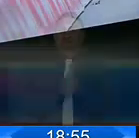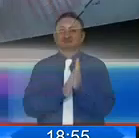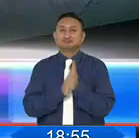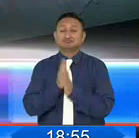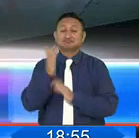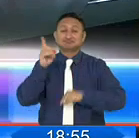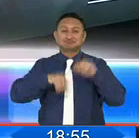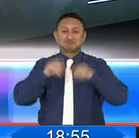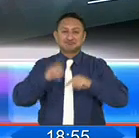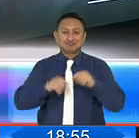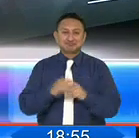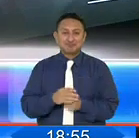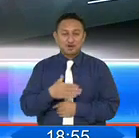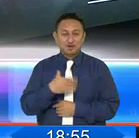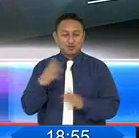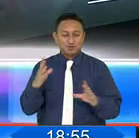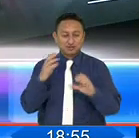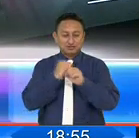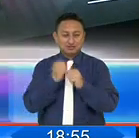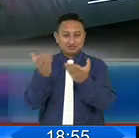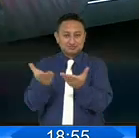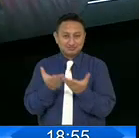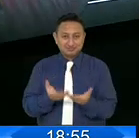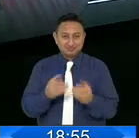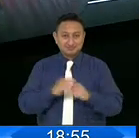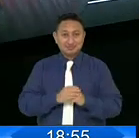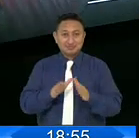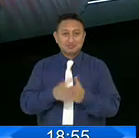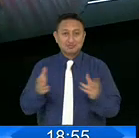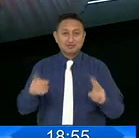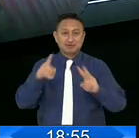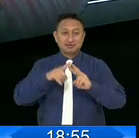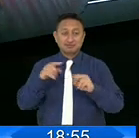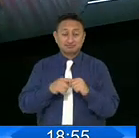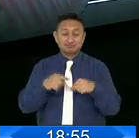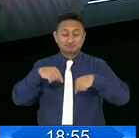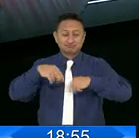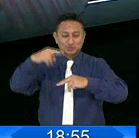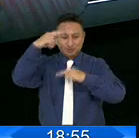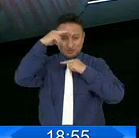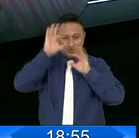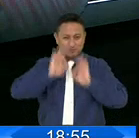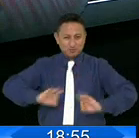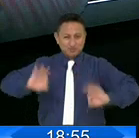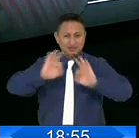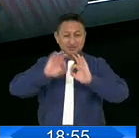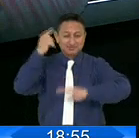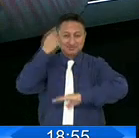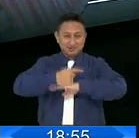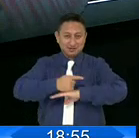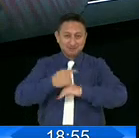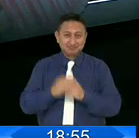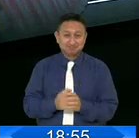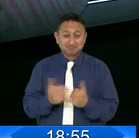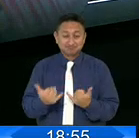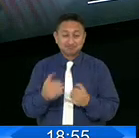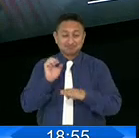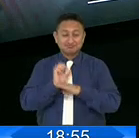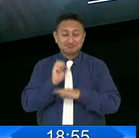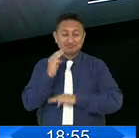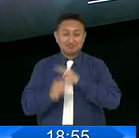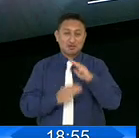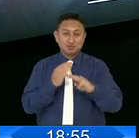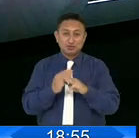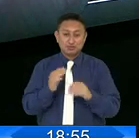Amigos televidentes, ¿qué tal? ¿Cómo están? Muy buenas noches. Bienvenidos a la emisión estelar de El Comercio TV con las noticias más importantes de las últimas horas de Ecuador y el